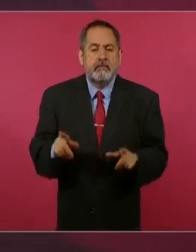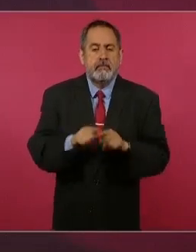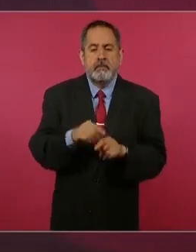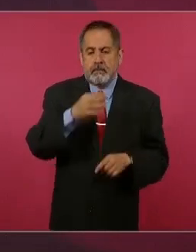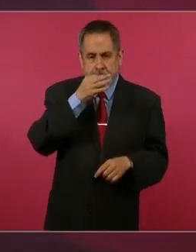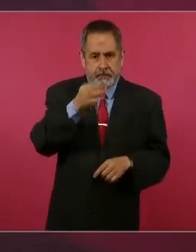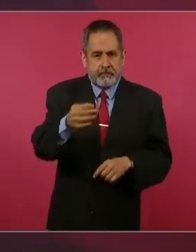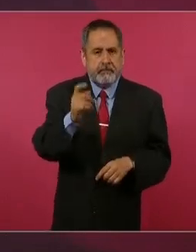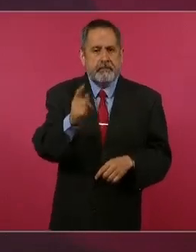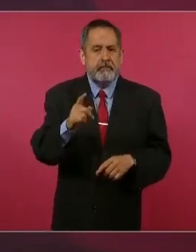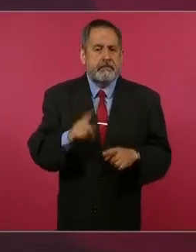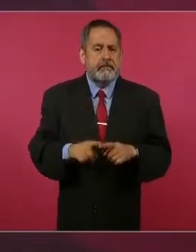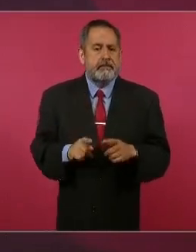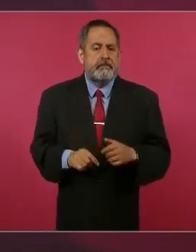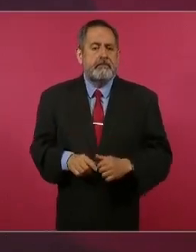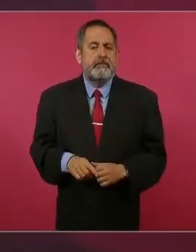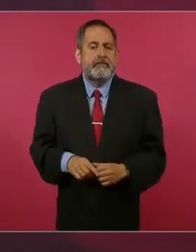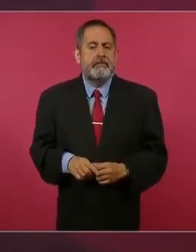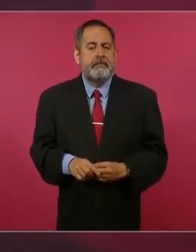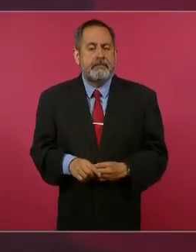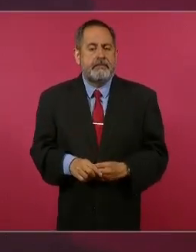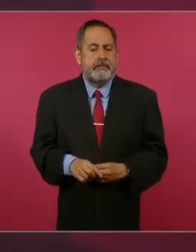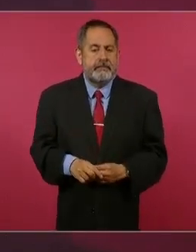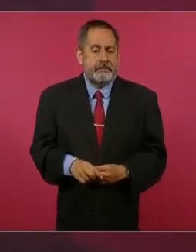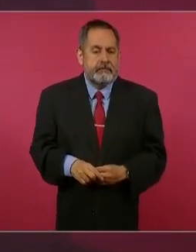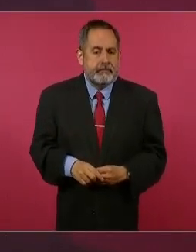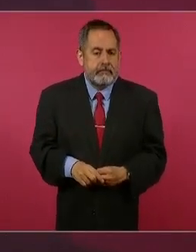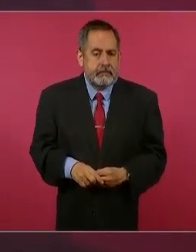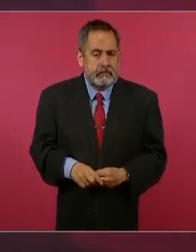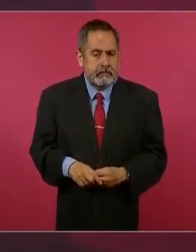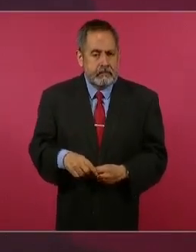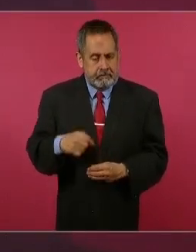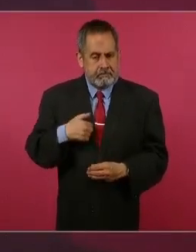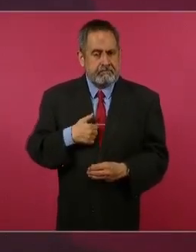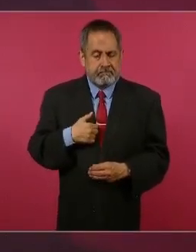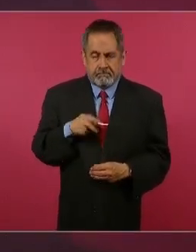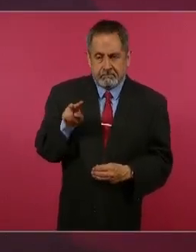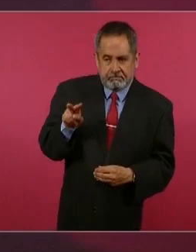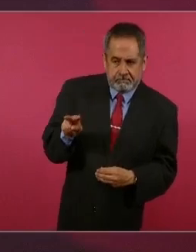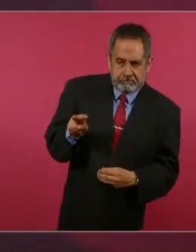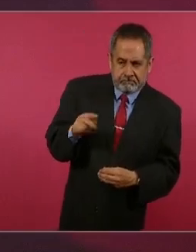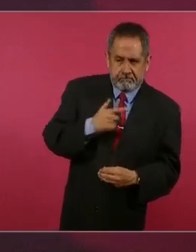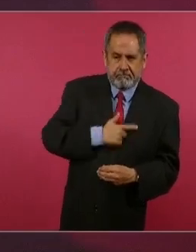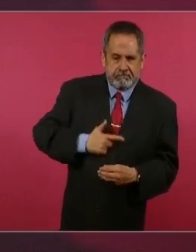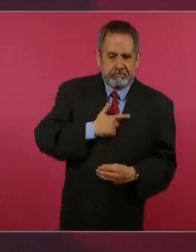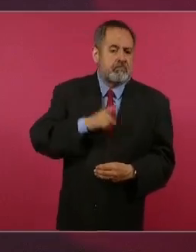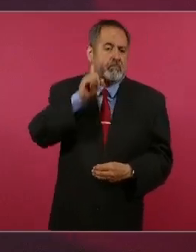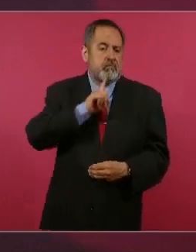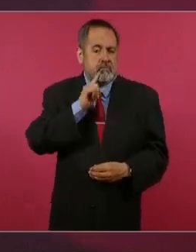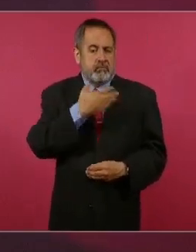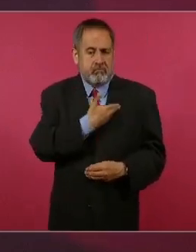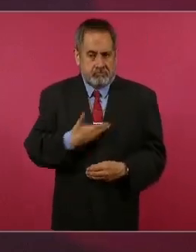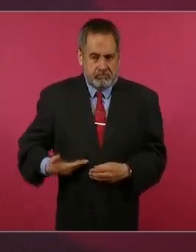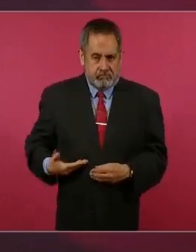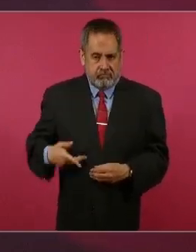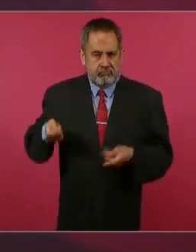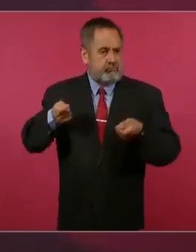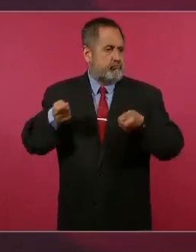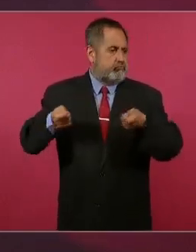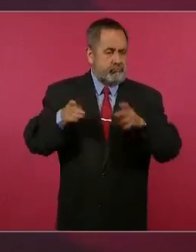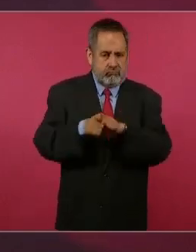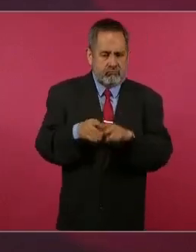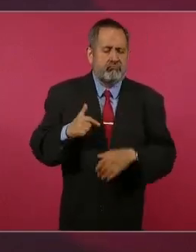que me ha gustado el desempeño de la presidenta del INE